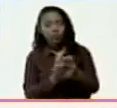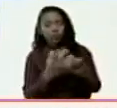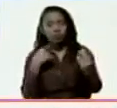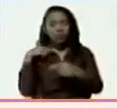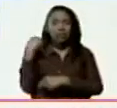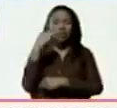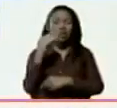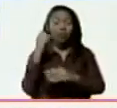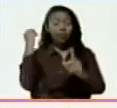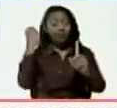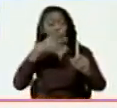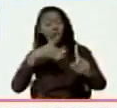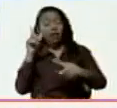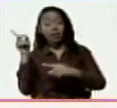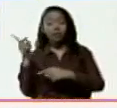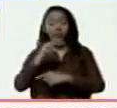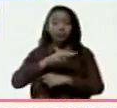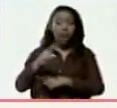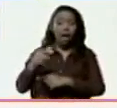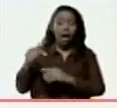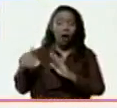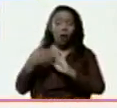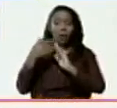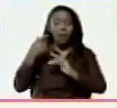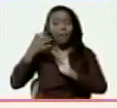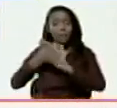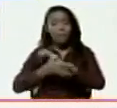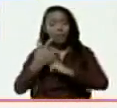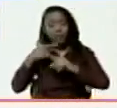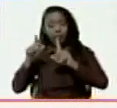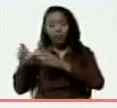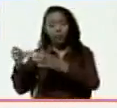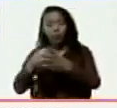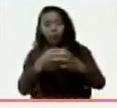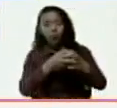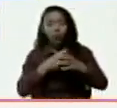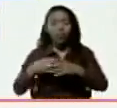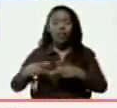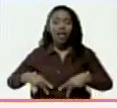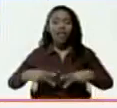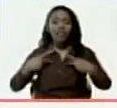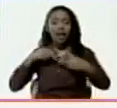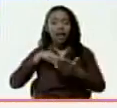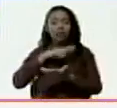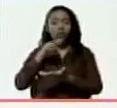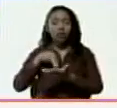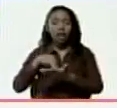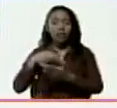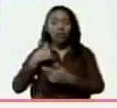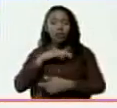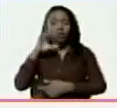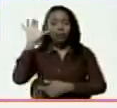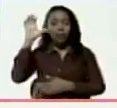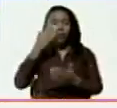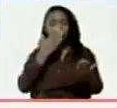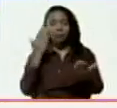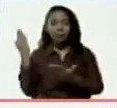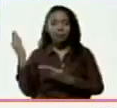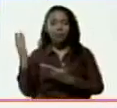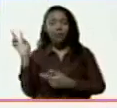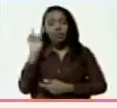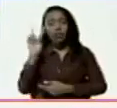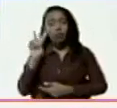que han tenido esta medida coercitiva unilaterales sobre los distintos sectores de la vida nacional de nuestra patria así que